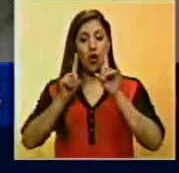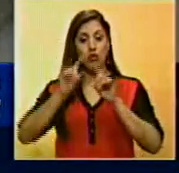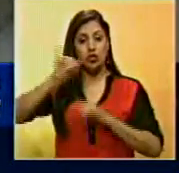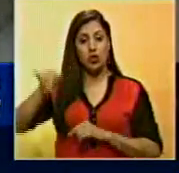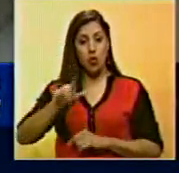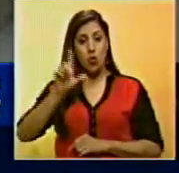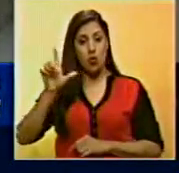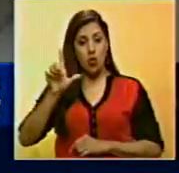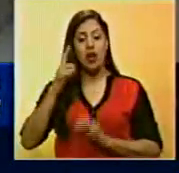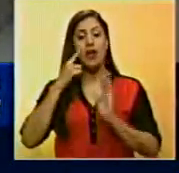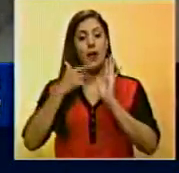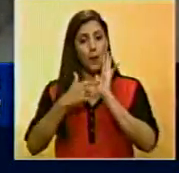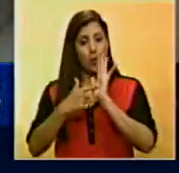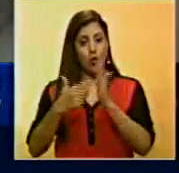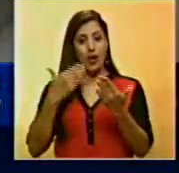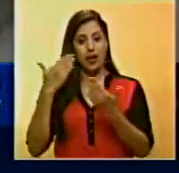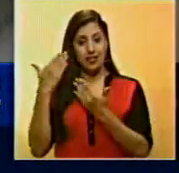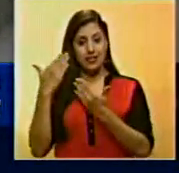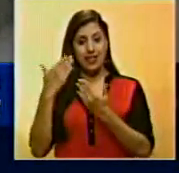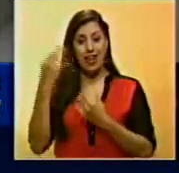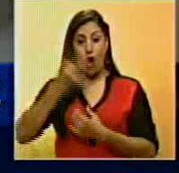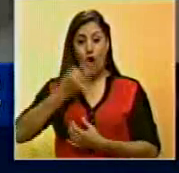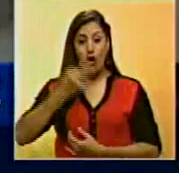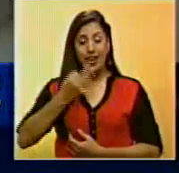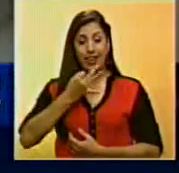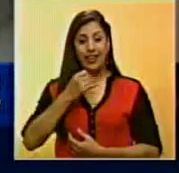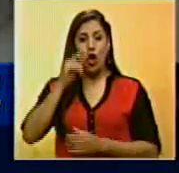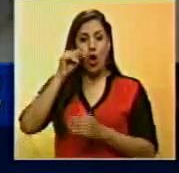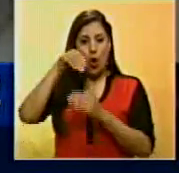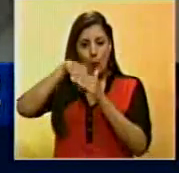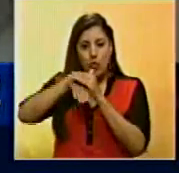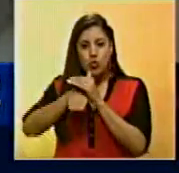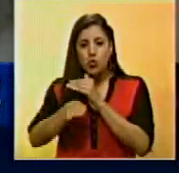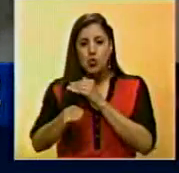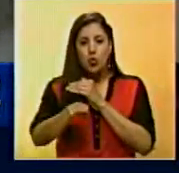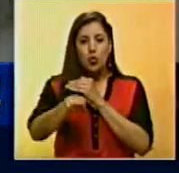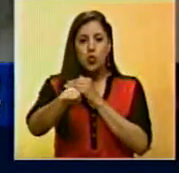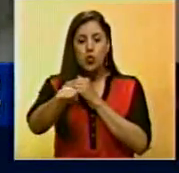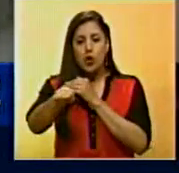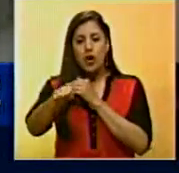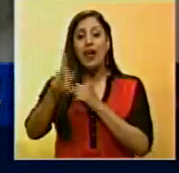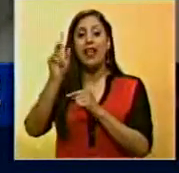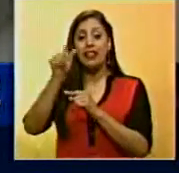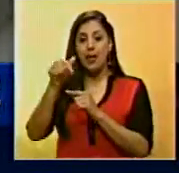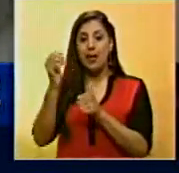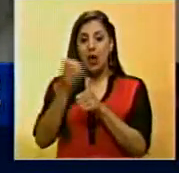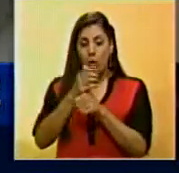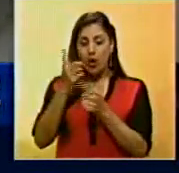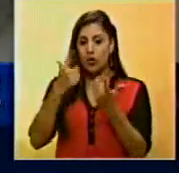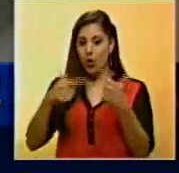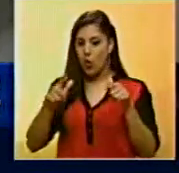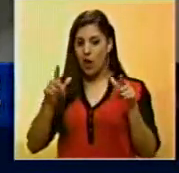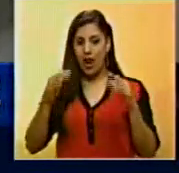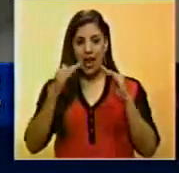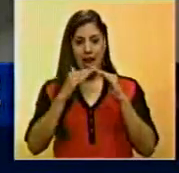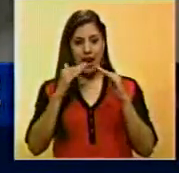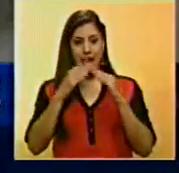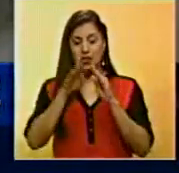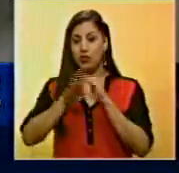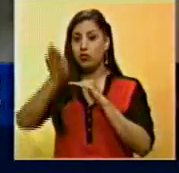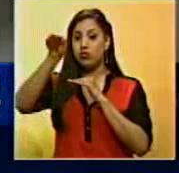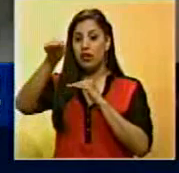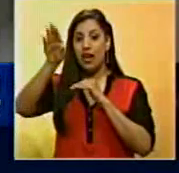de julio y muestra imágenes inéditas del túnel por donde escapó de objetos que se encontraron en la casa por donde